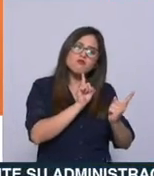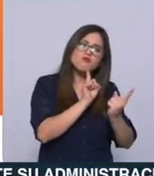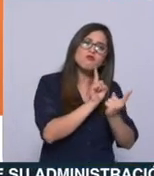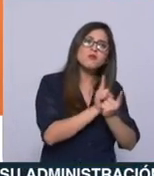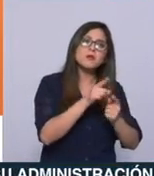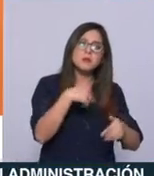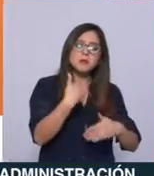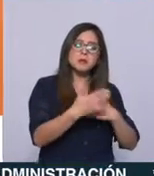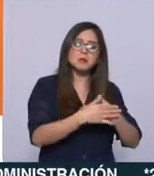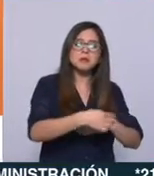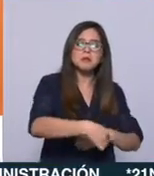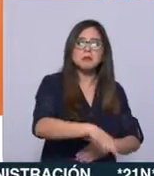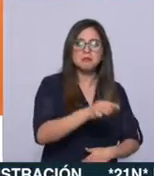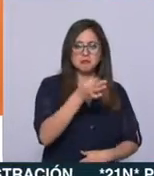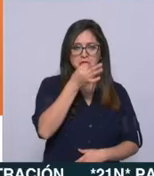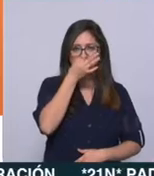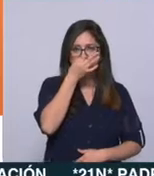pueda.